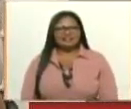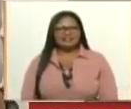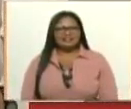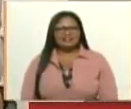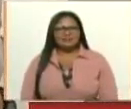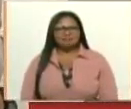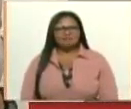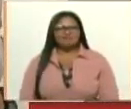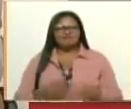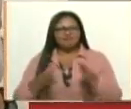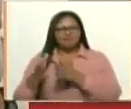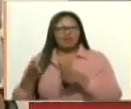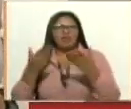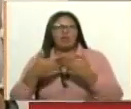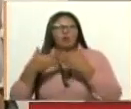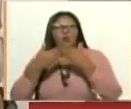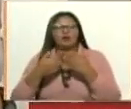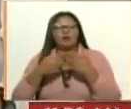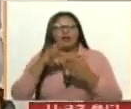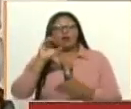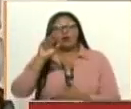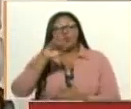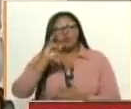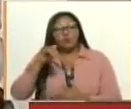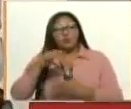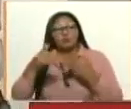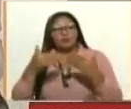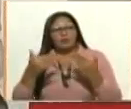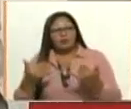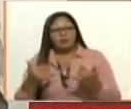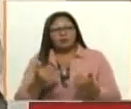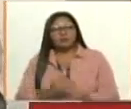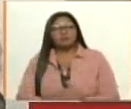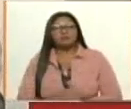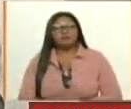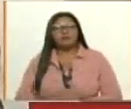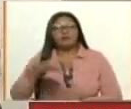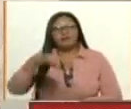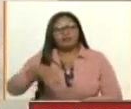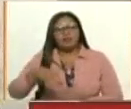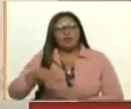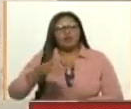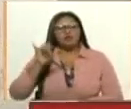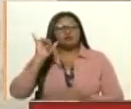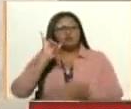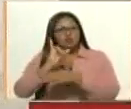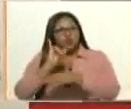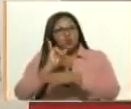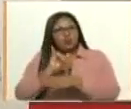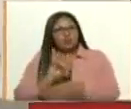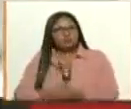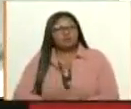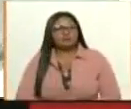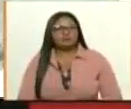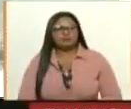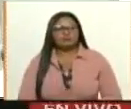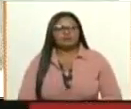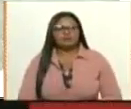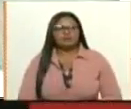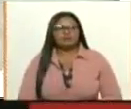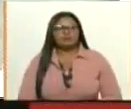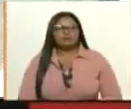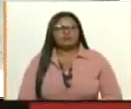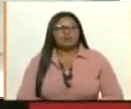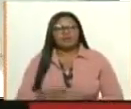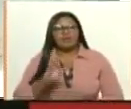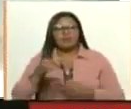La Escuela Cruz Salmerón Acosta del estado Sucre, en Araya, envió